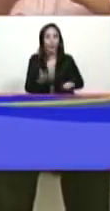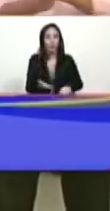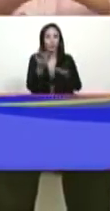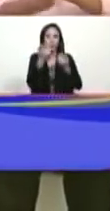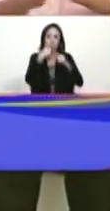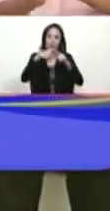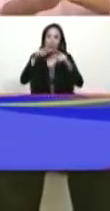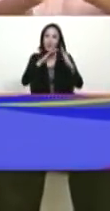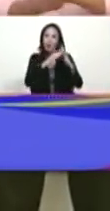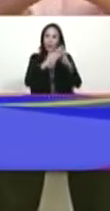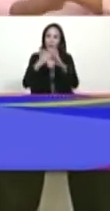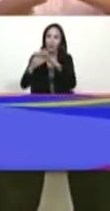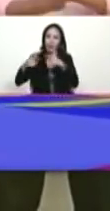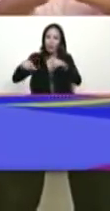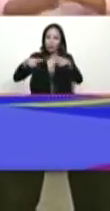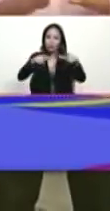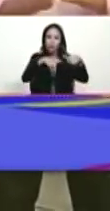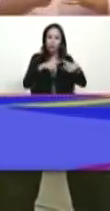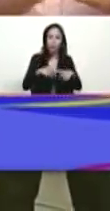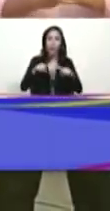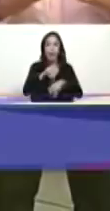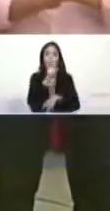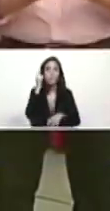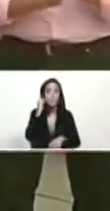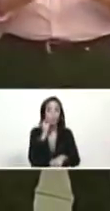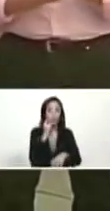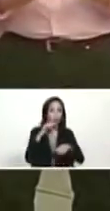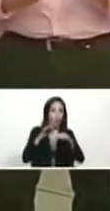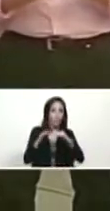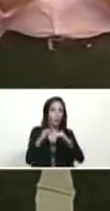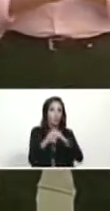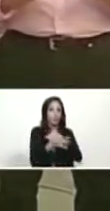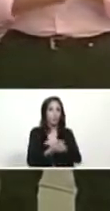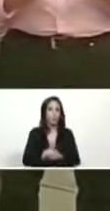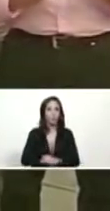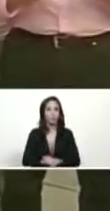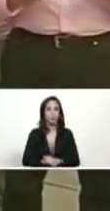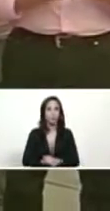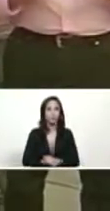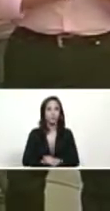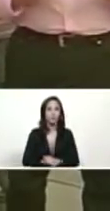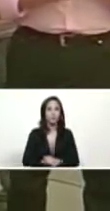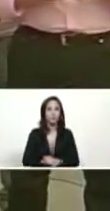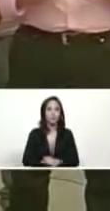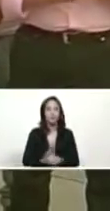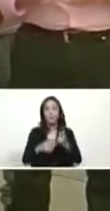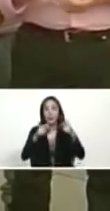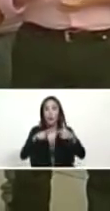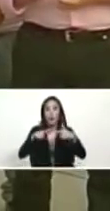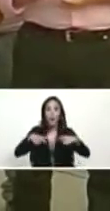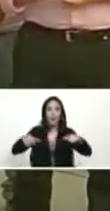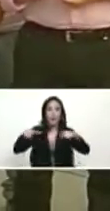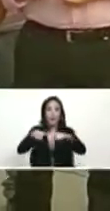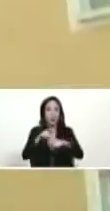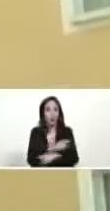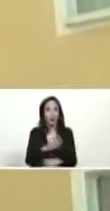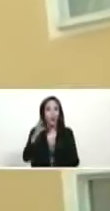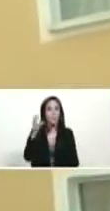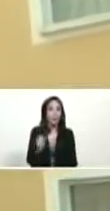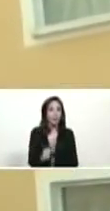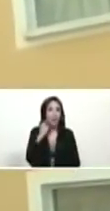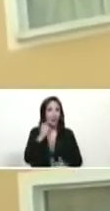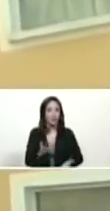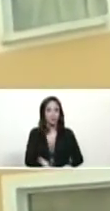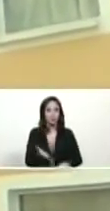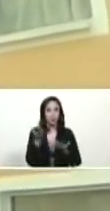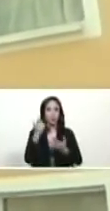distintas comunidades de este municipio luchador. Y hoy estamos acá en el urbanismo Maca Socialista,